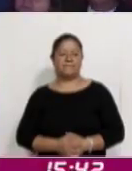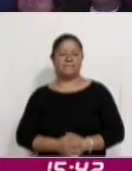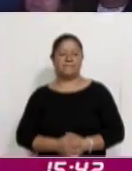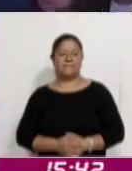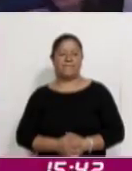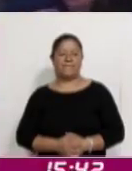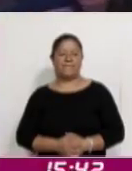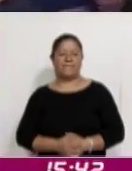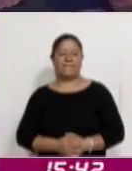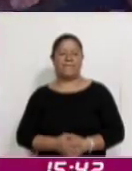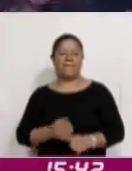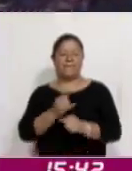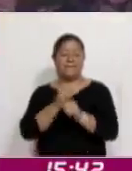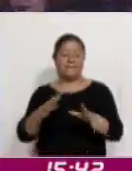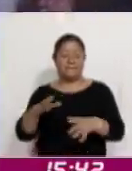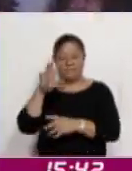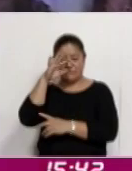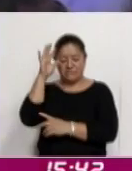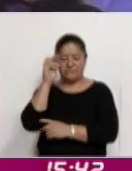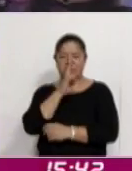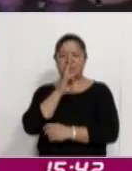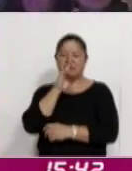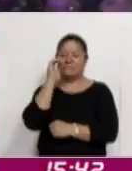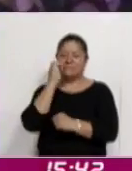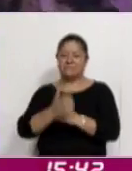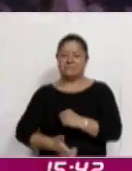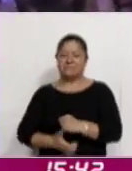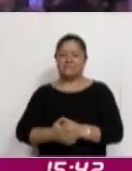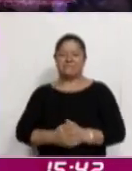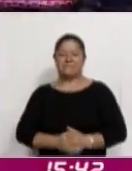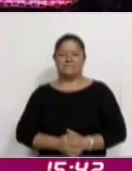Con información de la redacción Corasid Noticias.